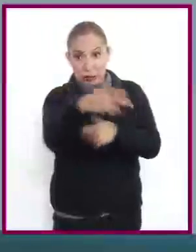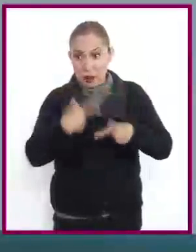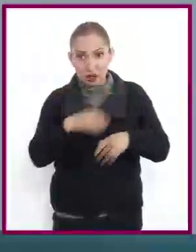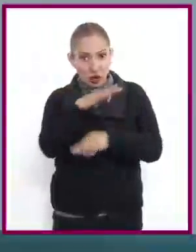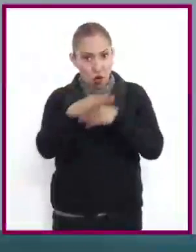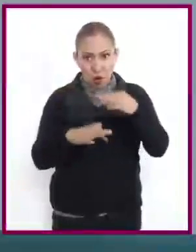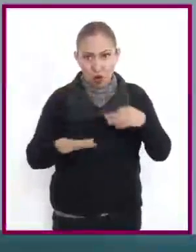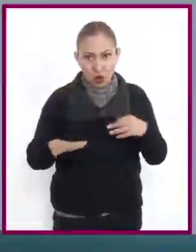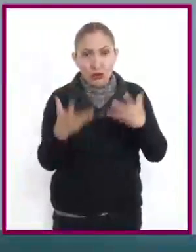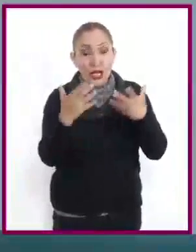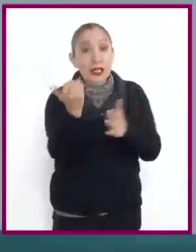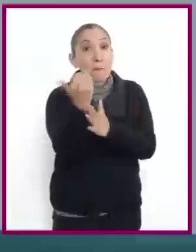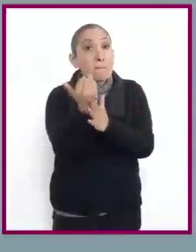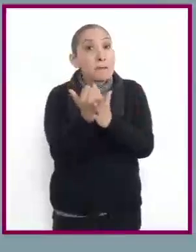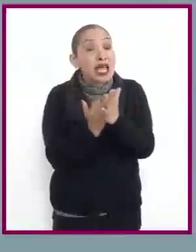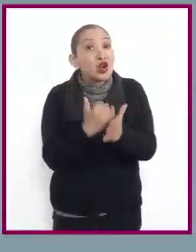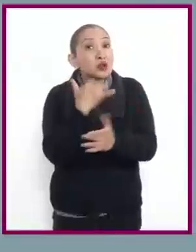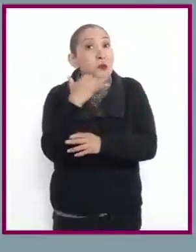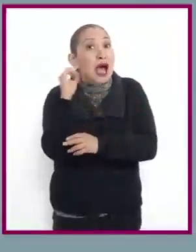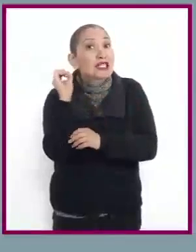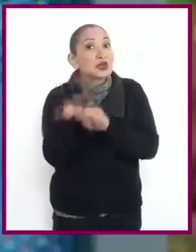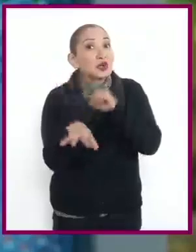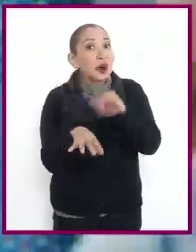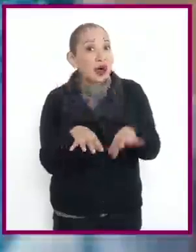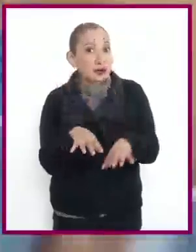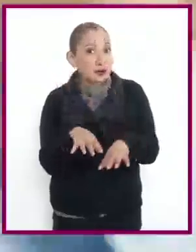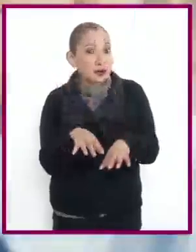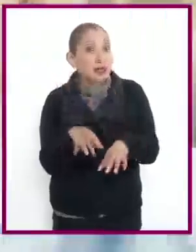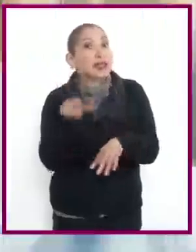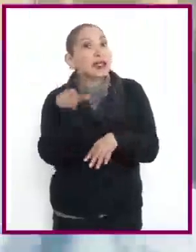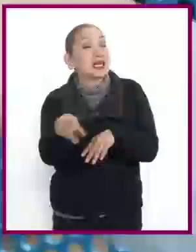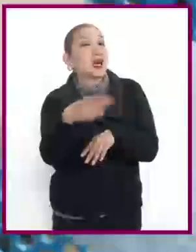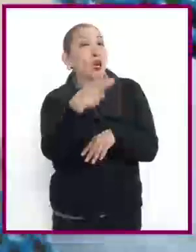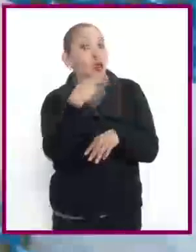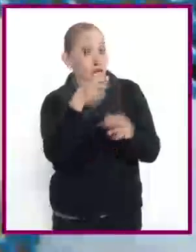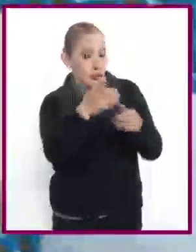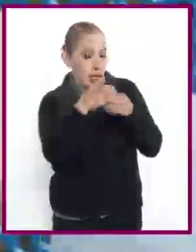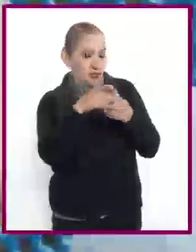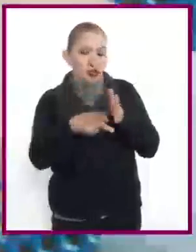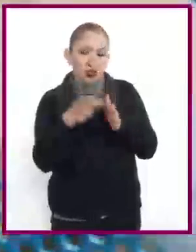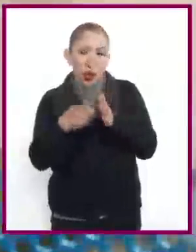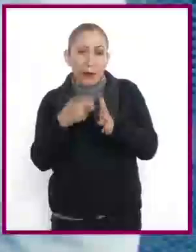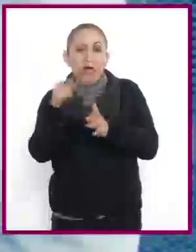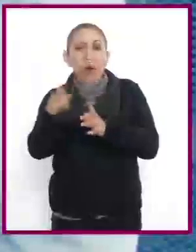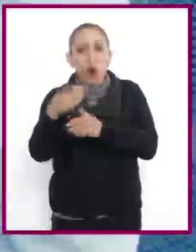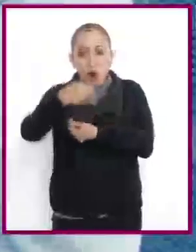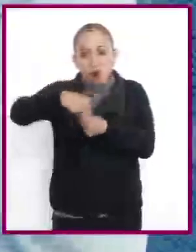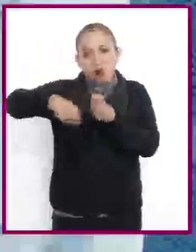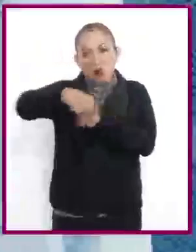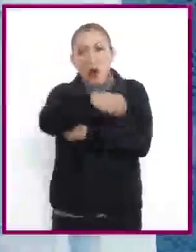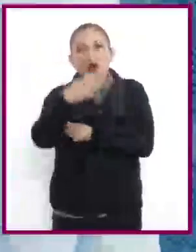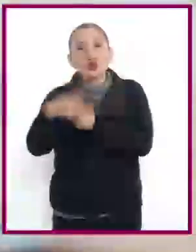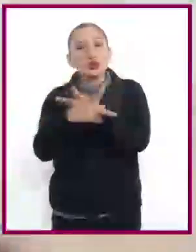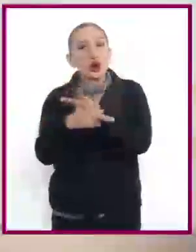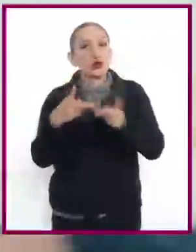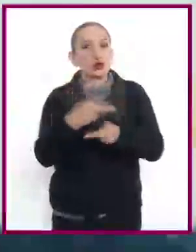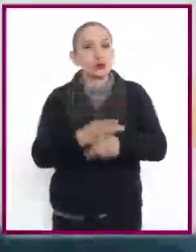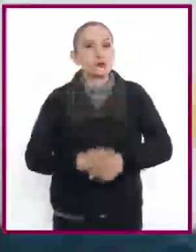de residuos sólidos, con excelentes resultados. Holanda es un ejemplo de ello. Sus políticas